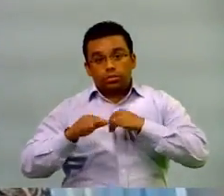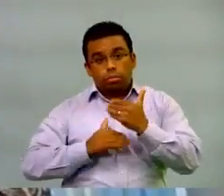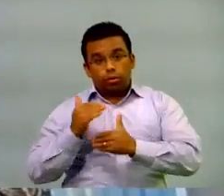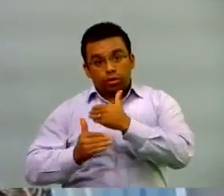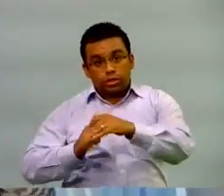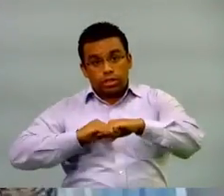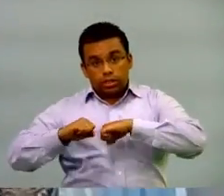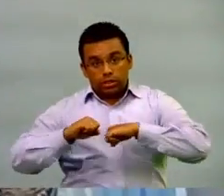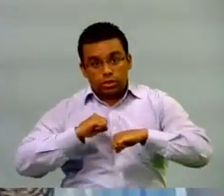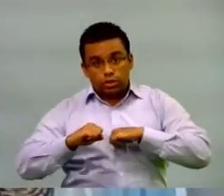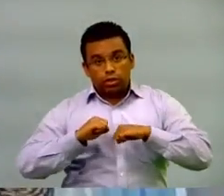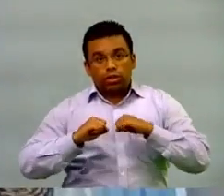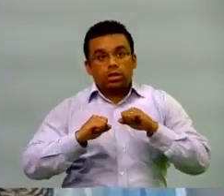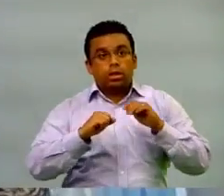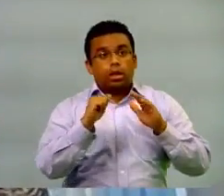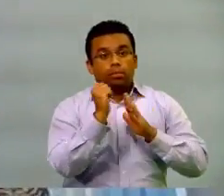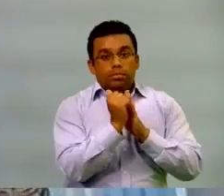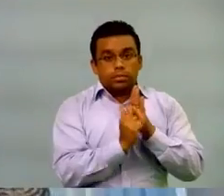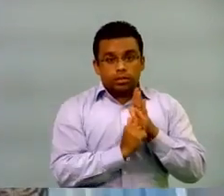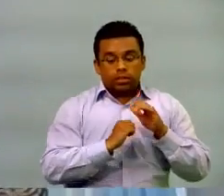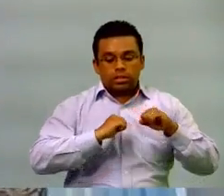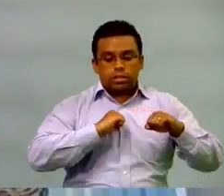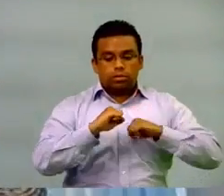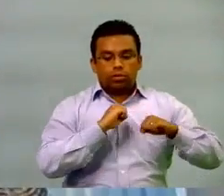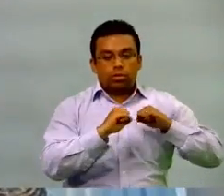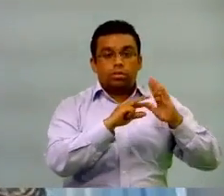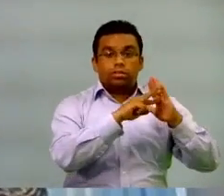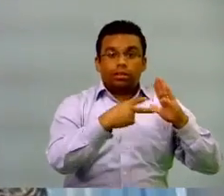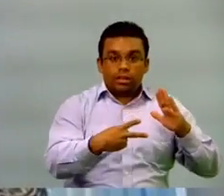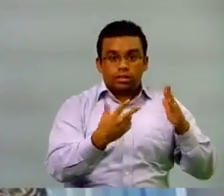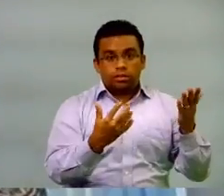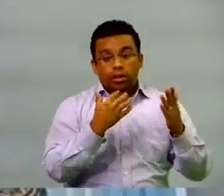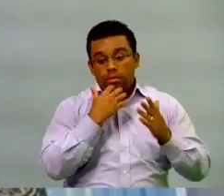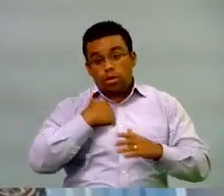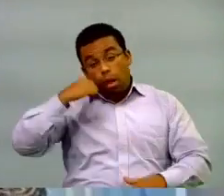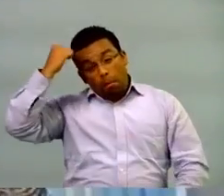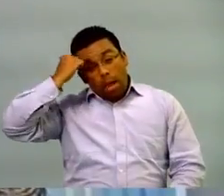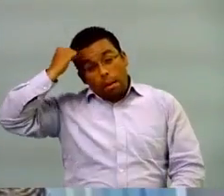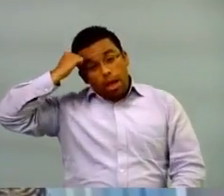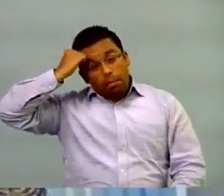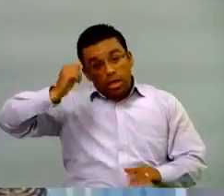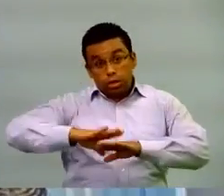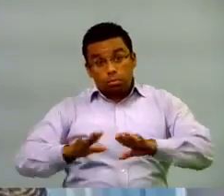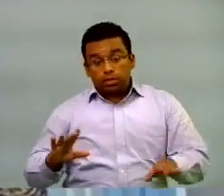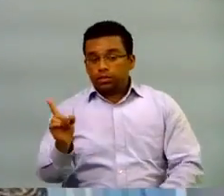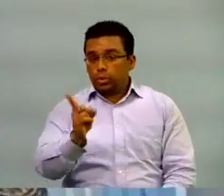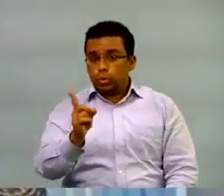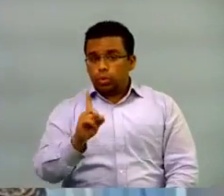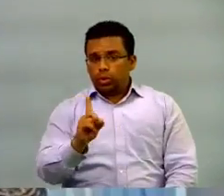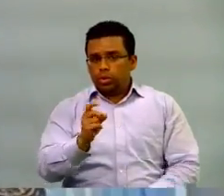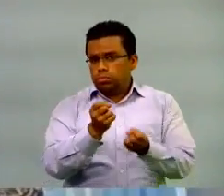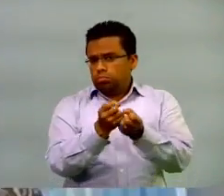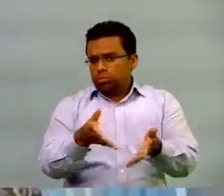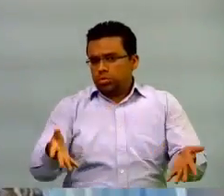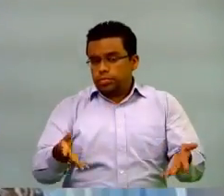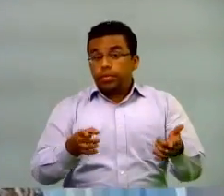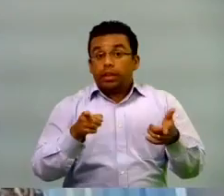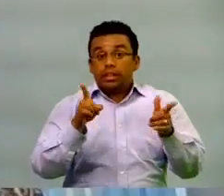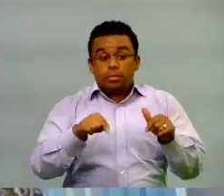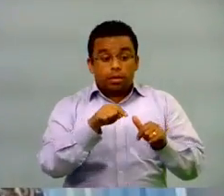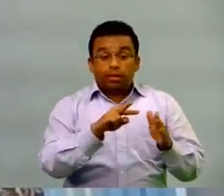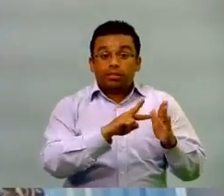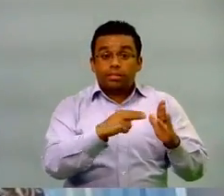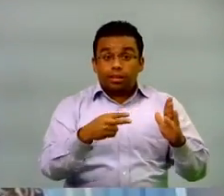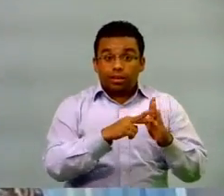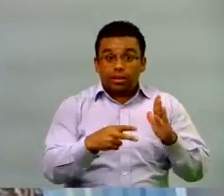administrativo, los procesos de gestión técnico, no solamente los procesos de gestión pedagógico. y cómo la tecnología se transforma en un aliado